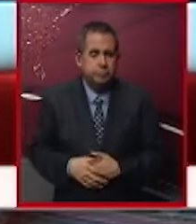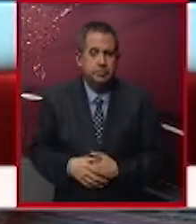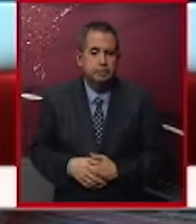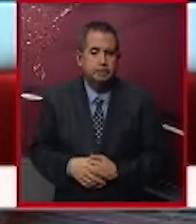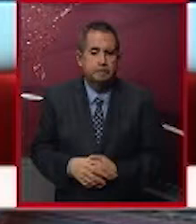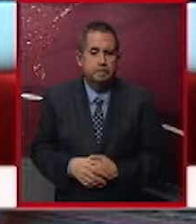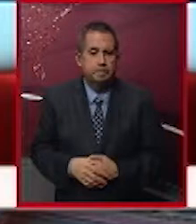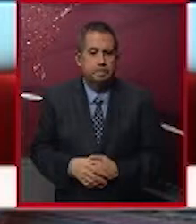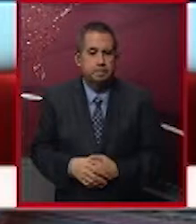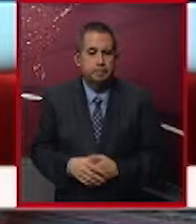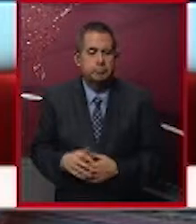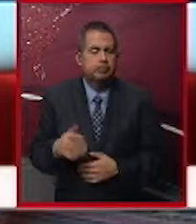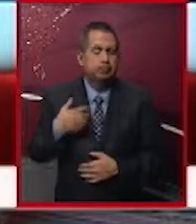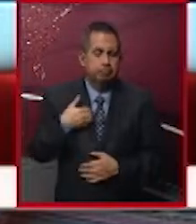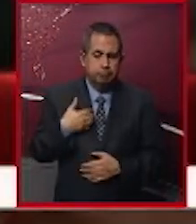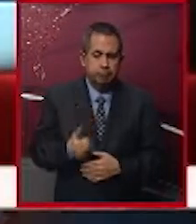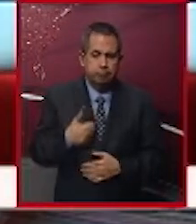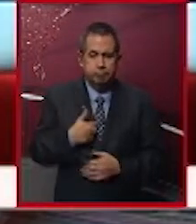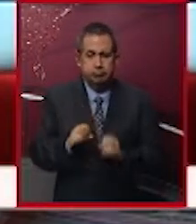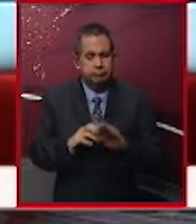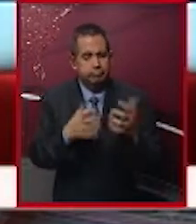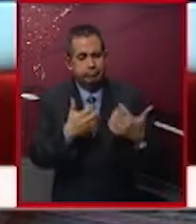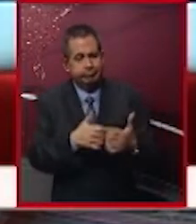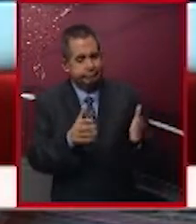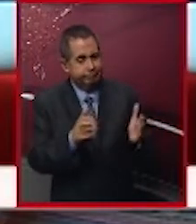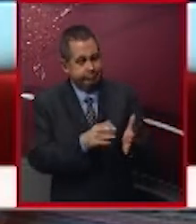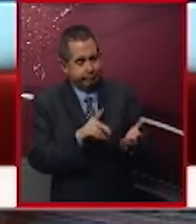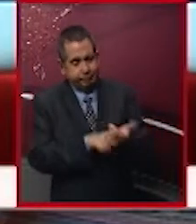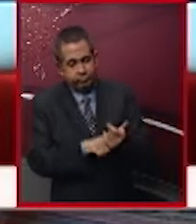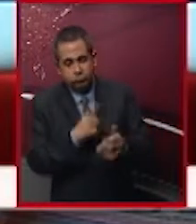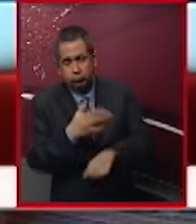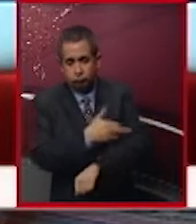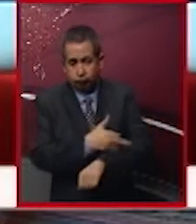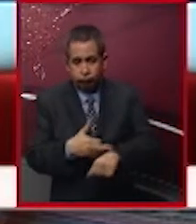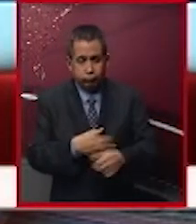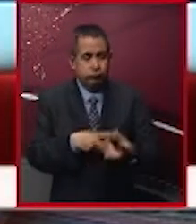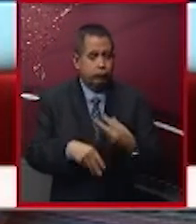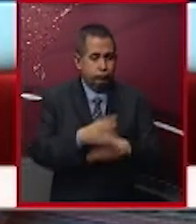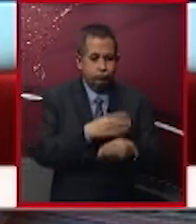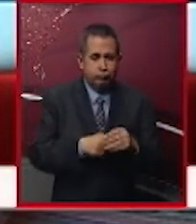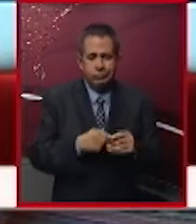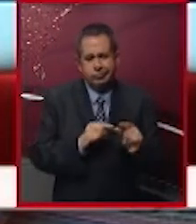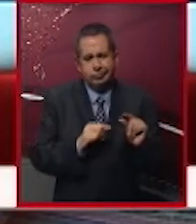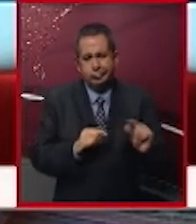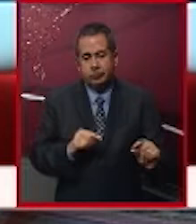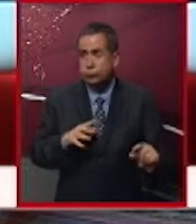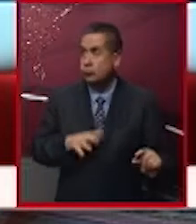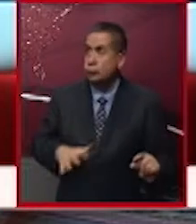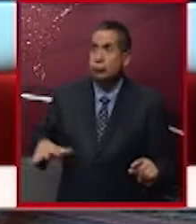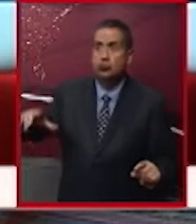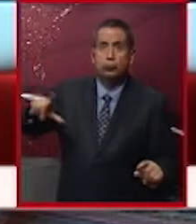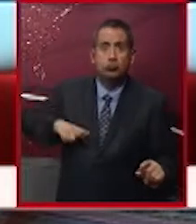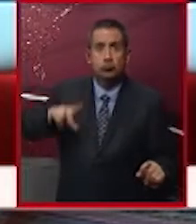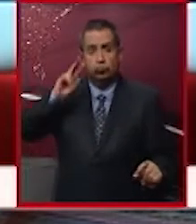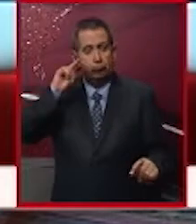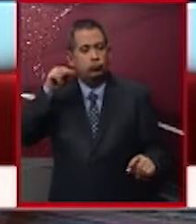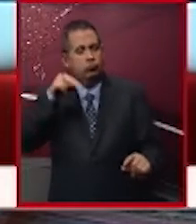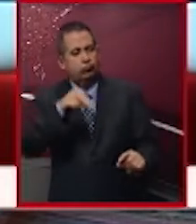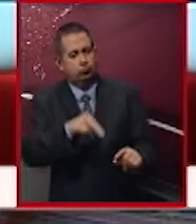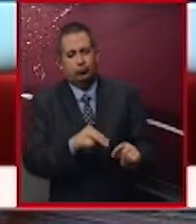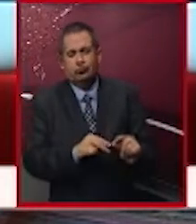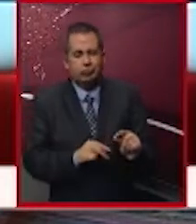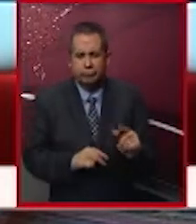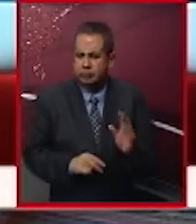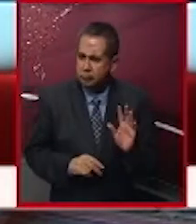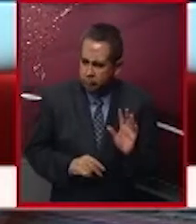Entendemos que la escala de un micronegocio que mantiene una familia es demasiado pequeña para que el Estado mexicano